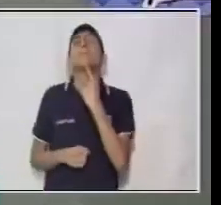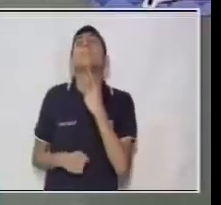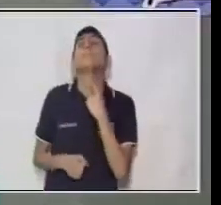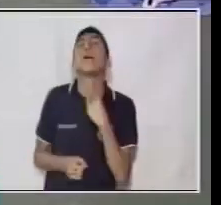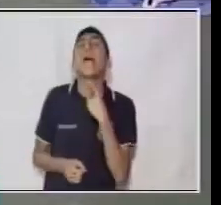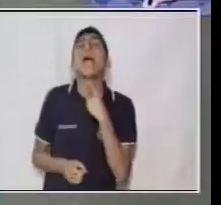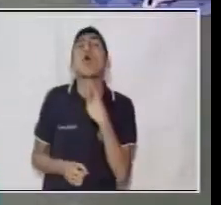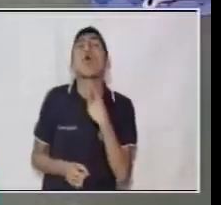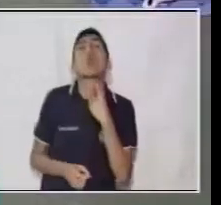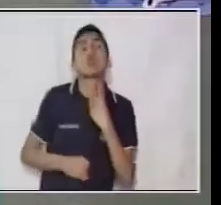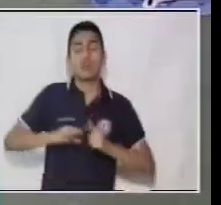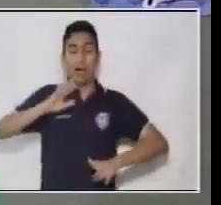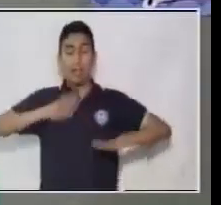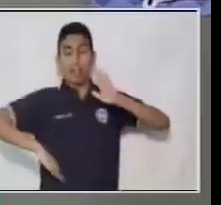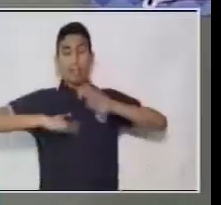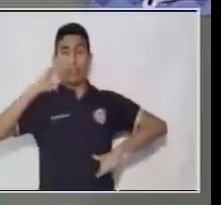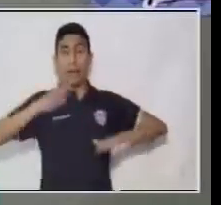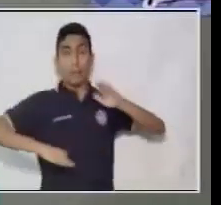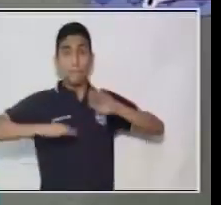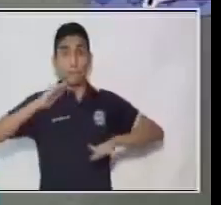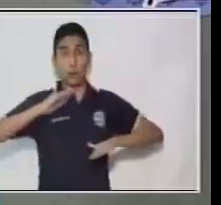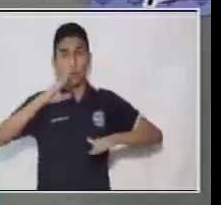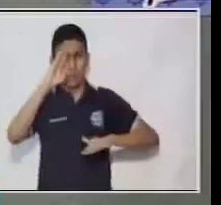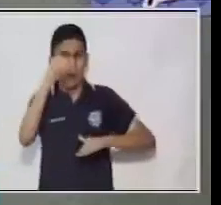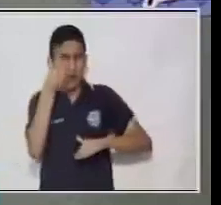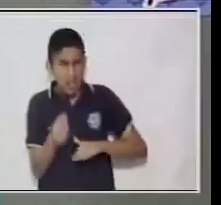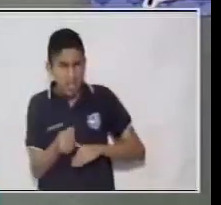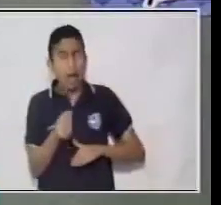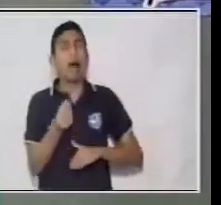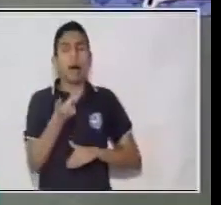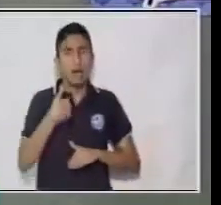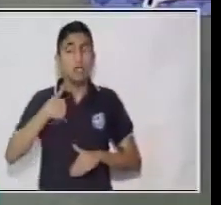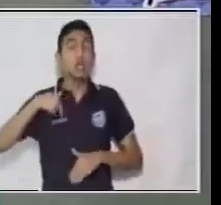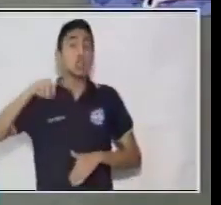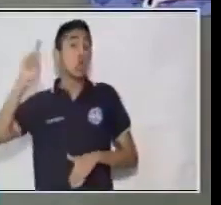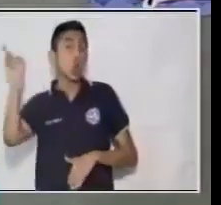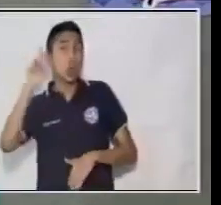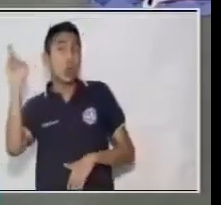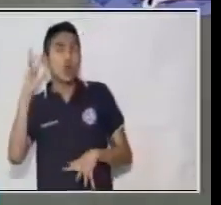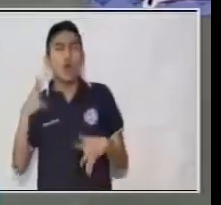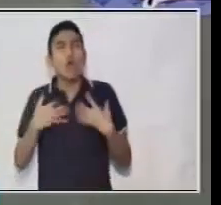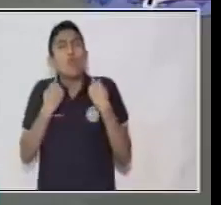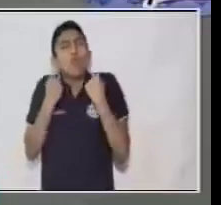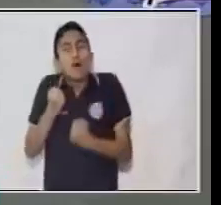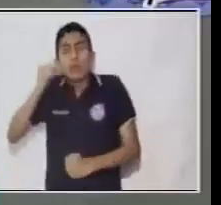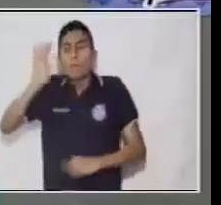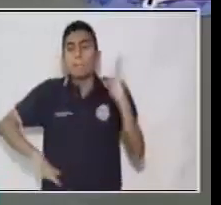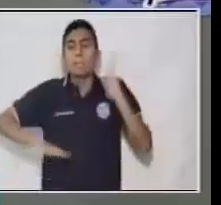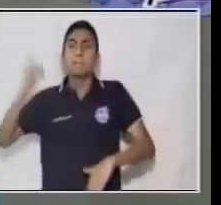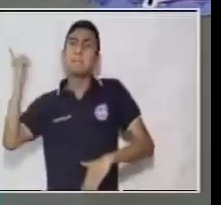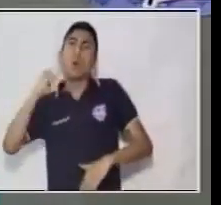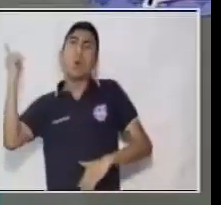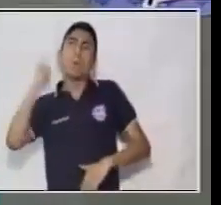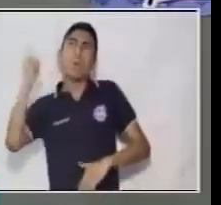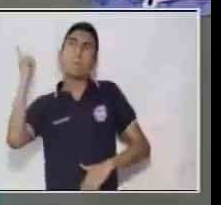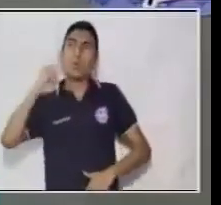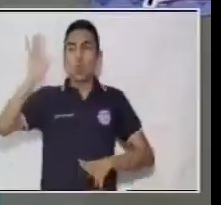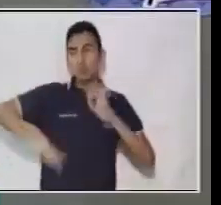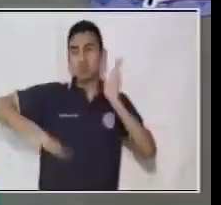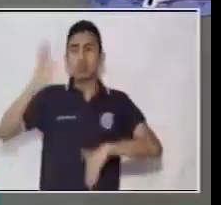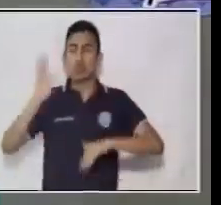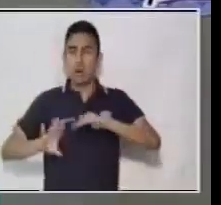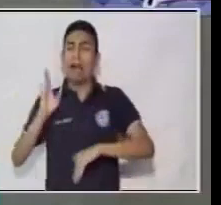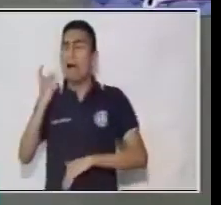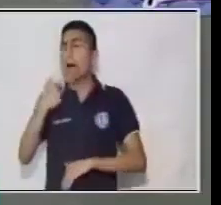el tambor porque suena fuerte. Muy bien. Esta es